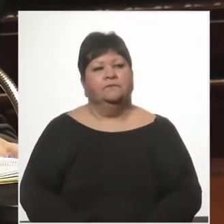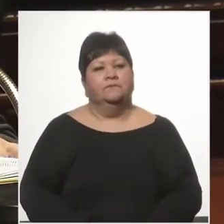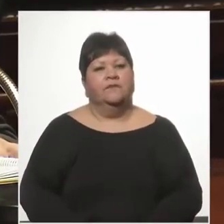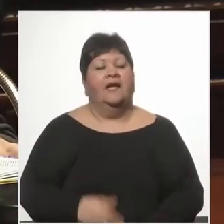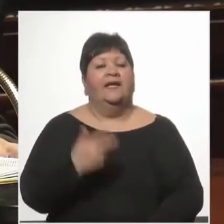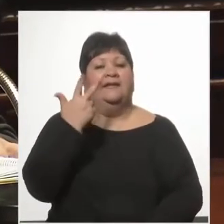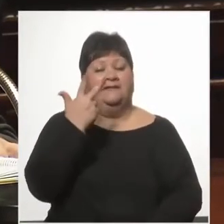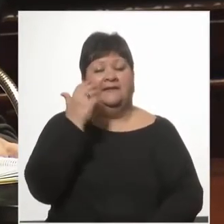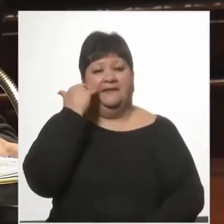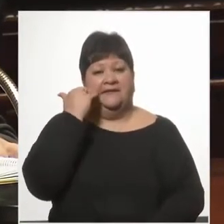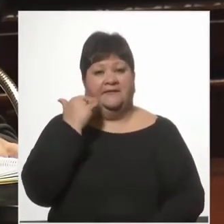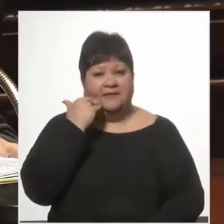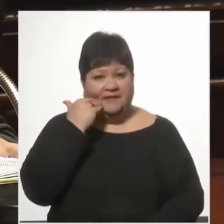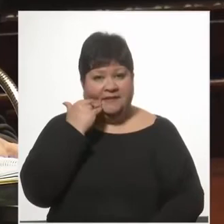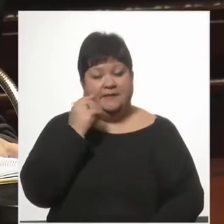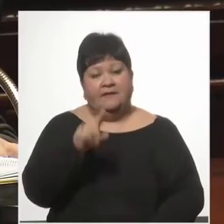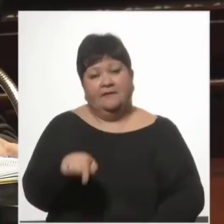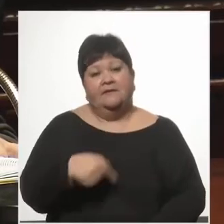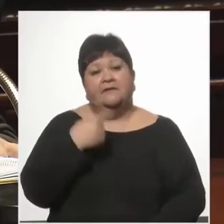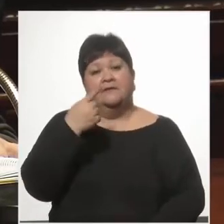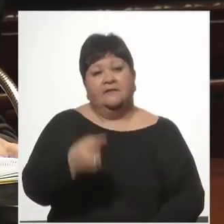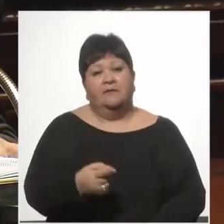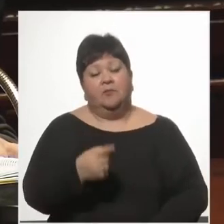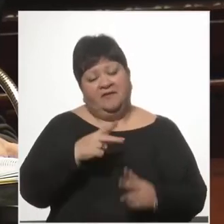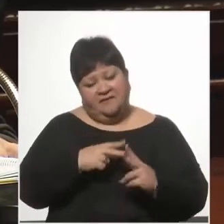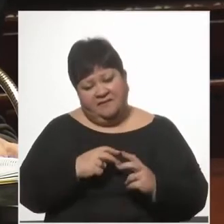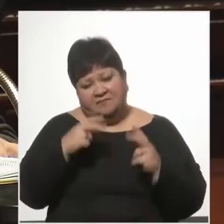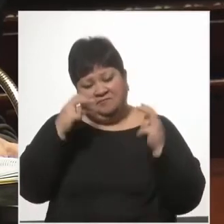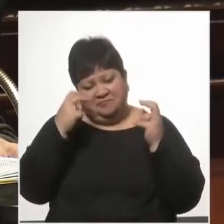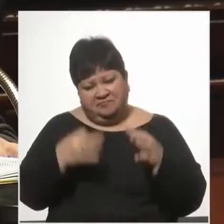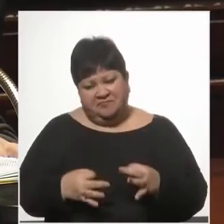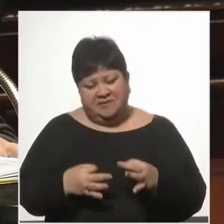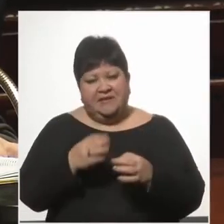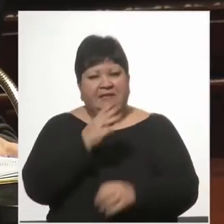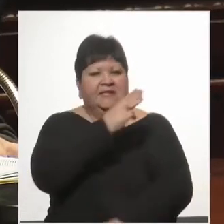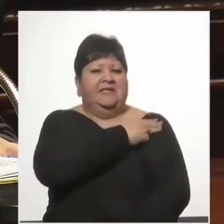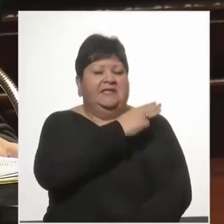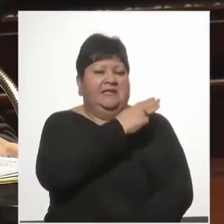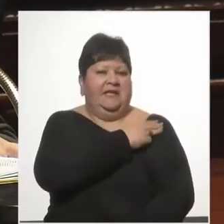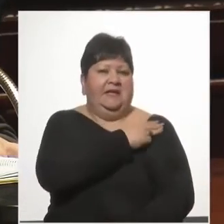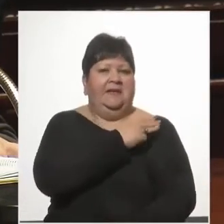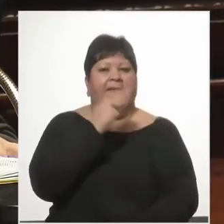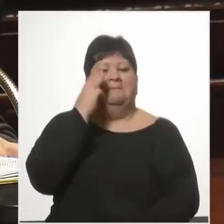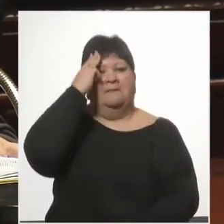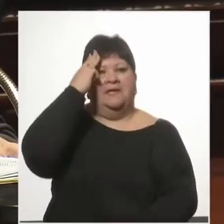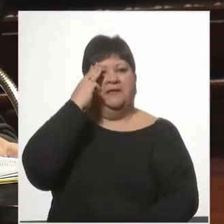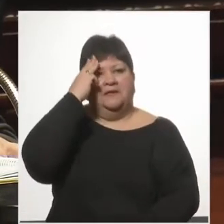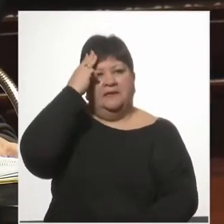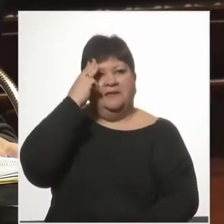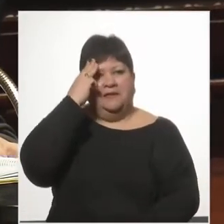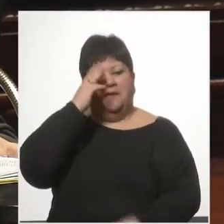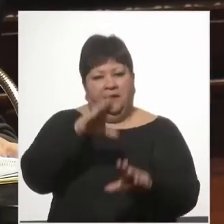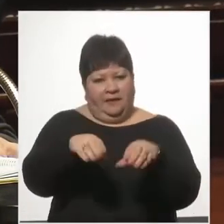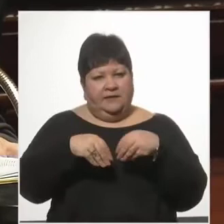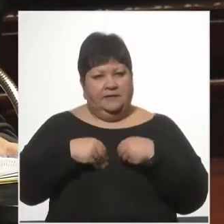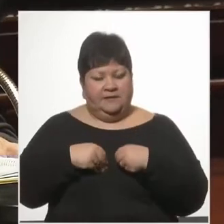El 3 de abril, luego de estudiar esa propuesta, el general Manini acepta en forma pública ser candidato de